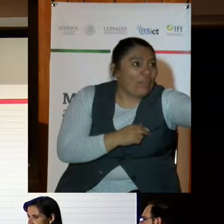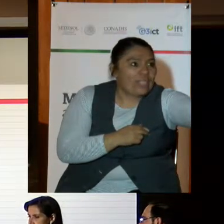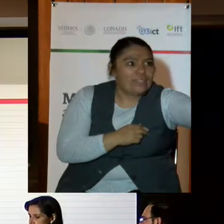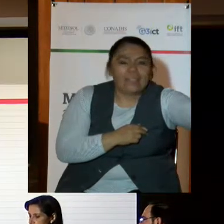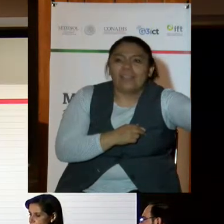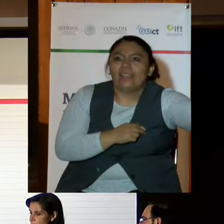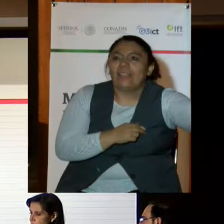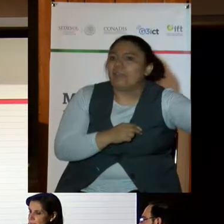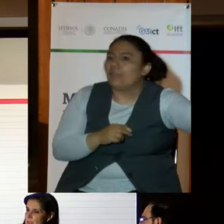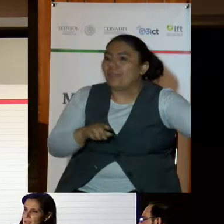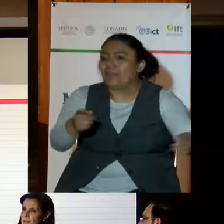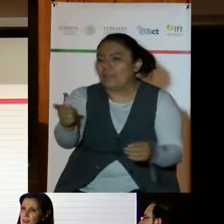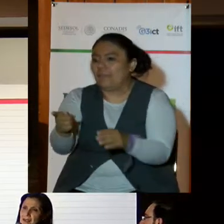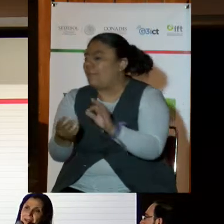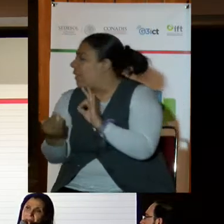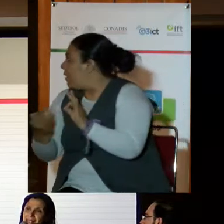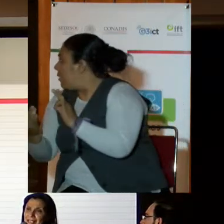Ok,